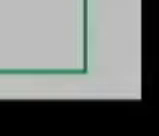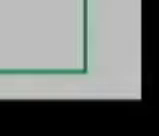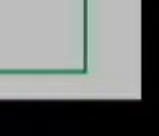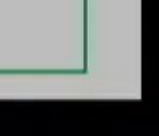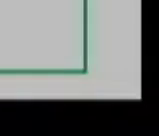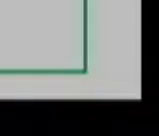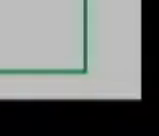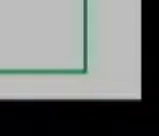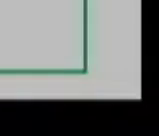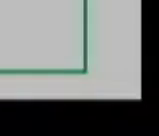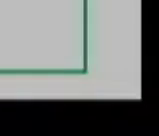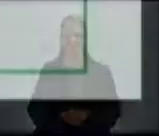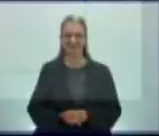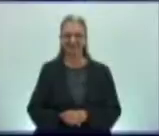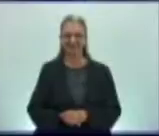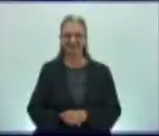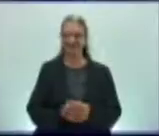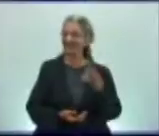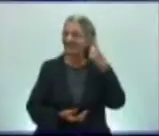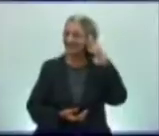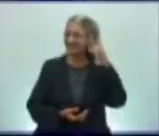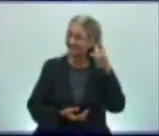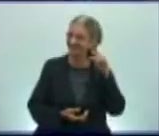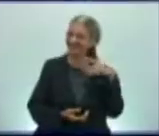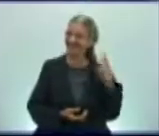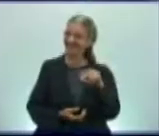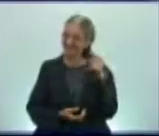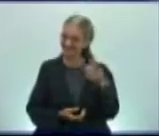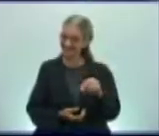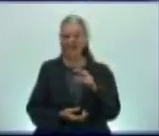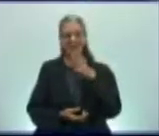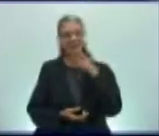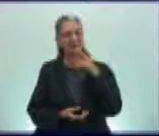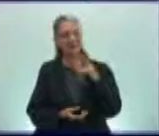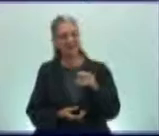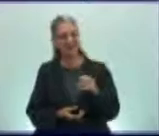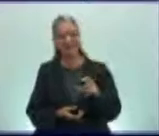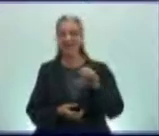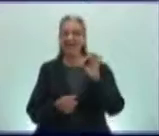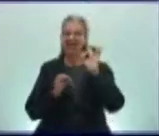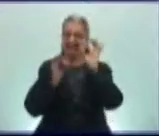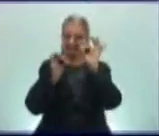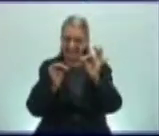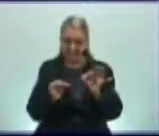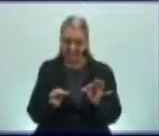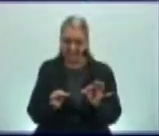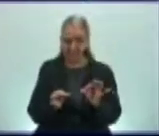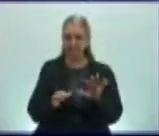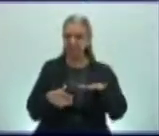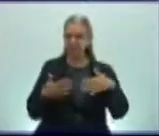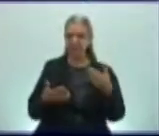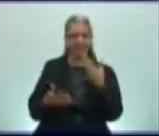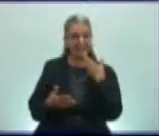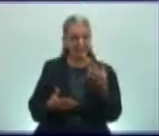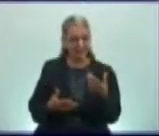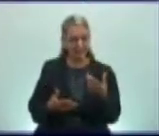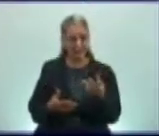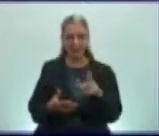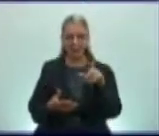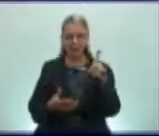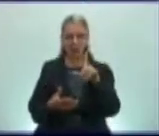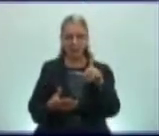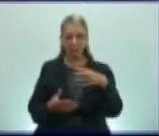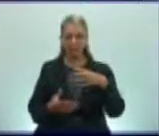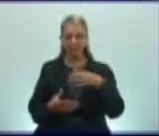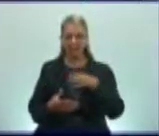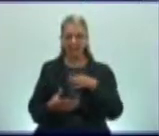Recuerda que para concluir el ejercicio debes dar la respuesta literal. ¿Qué longitud tiene el radio del borde